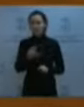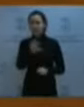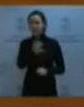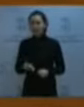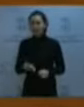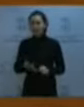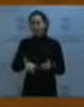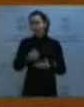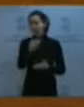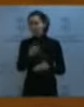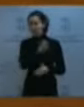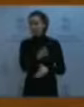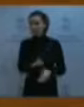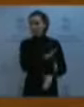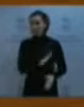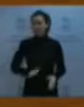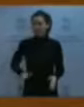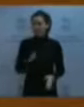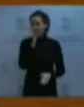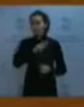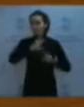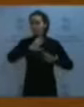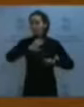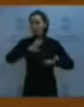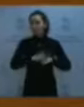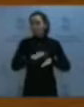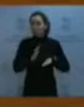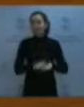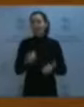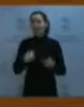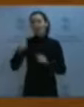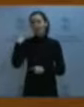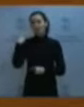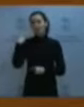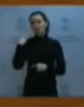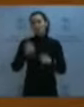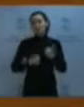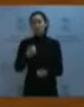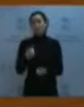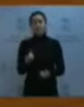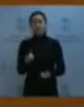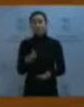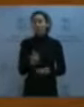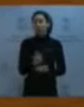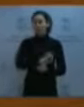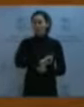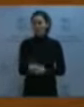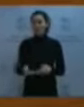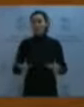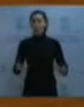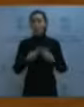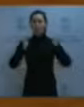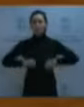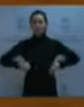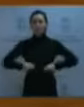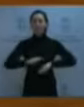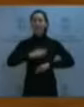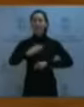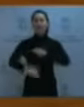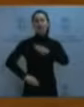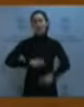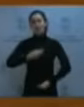un 30%, por no haber convocado oposiciones el año pasado. Porque el presupuesto se firma y se pacta, en su caso, para ejecutarlo. Y